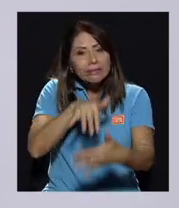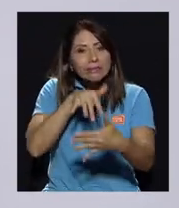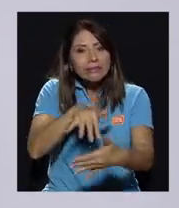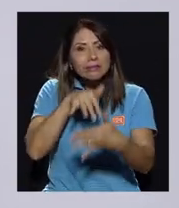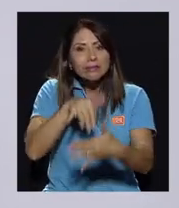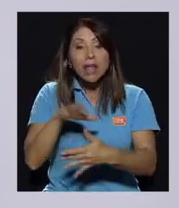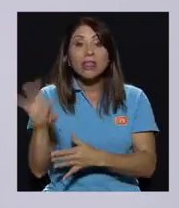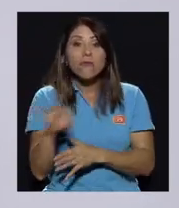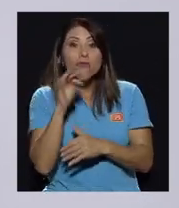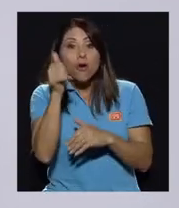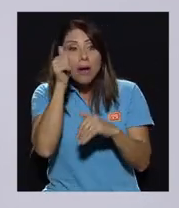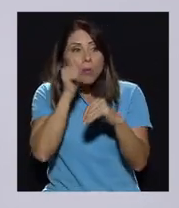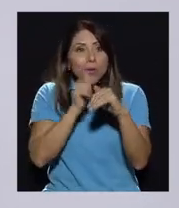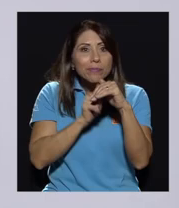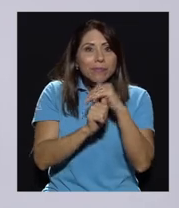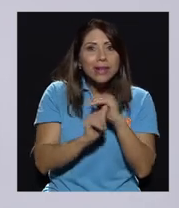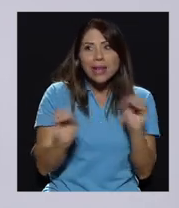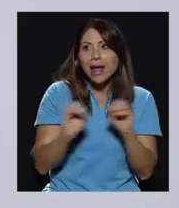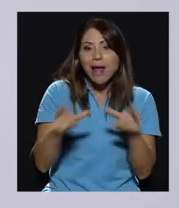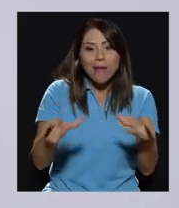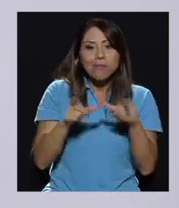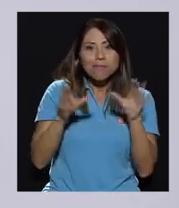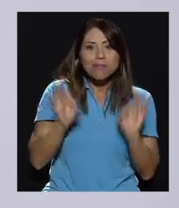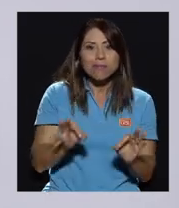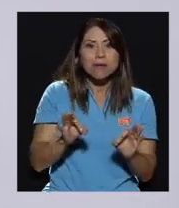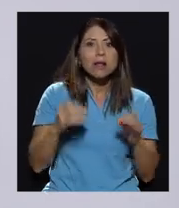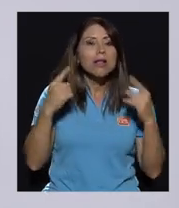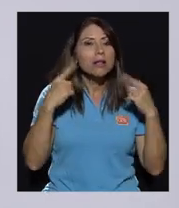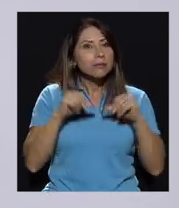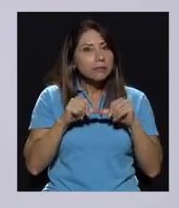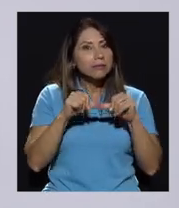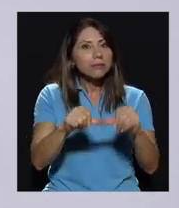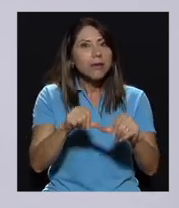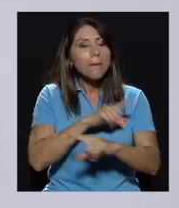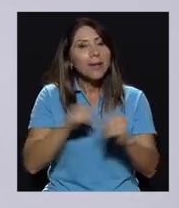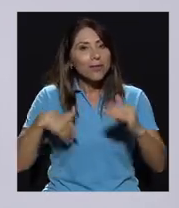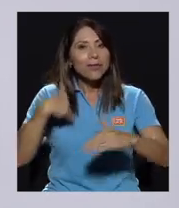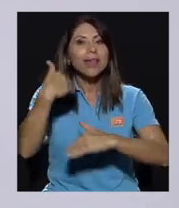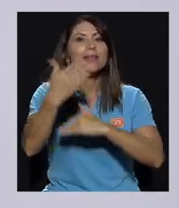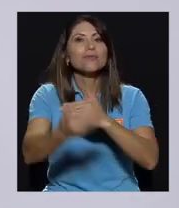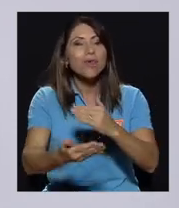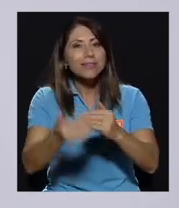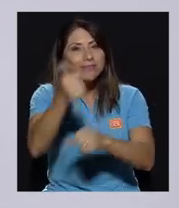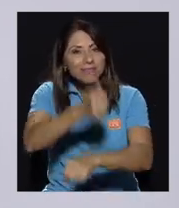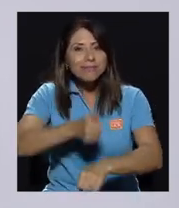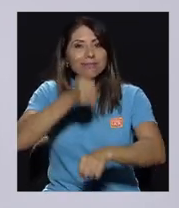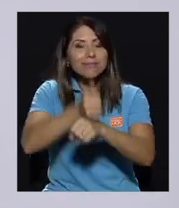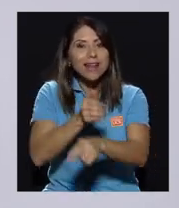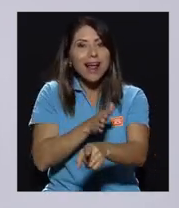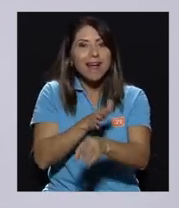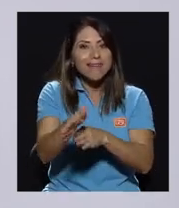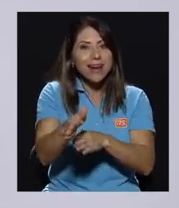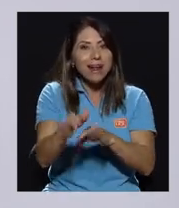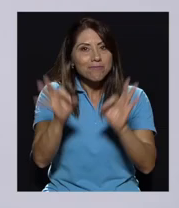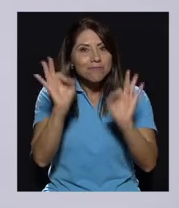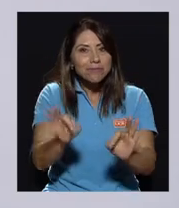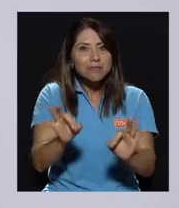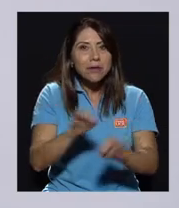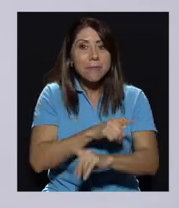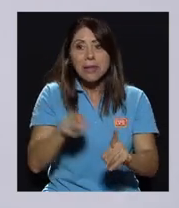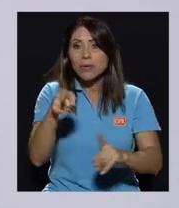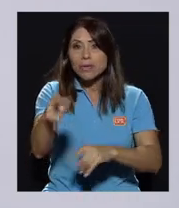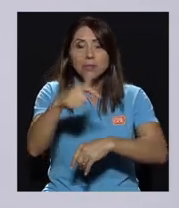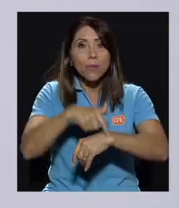otros continúan la carrera hasta que logra crearse la carrera como sí pero la carrera en ese momento no tenía una infraestructura